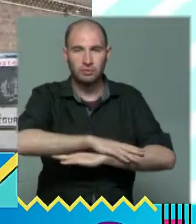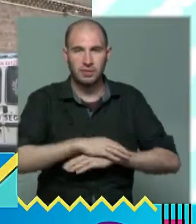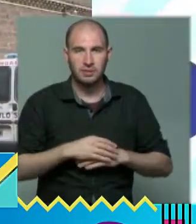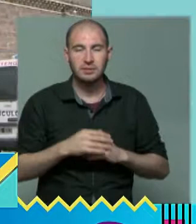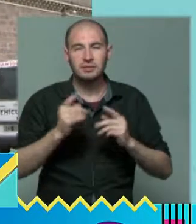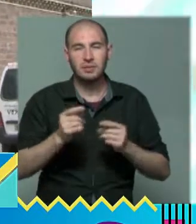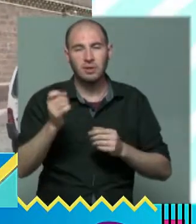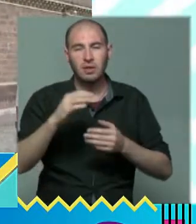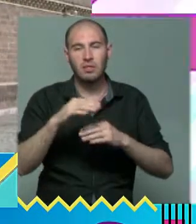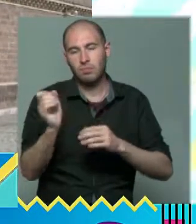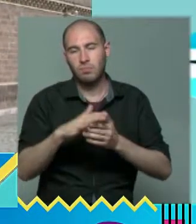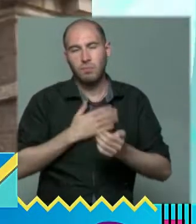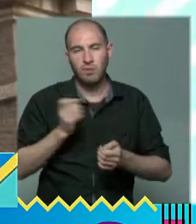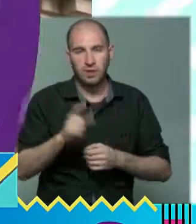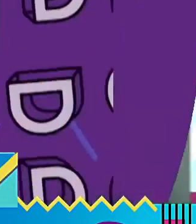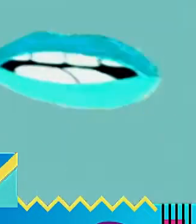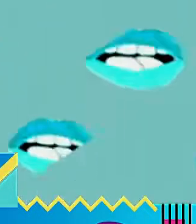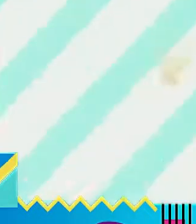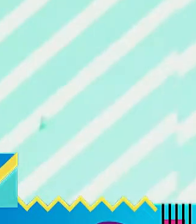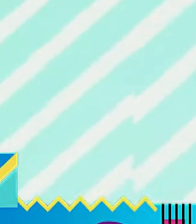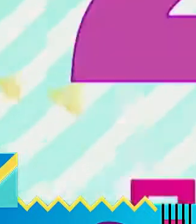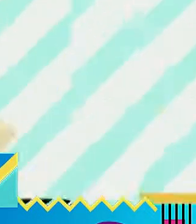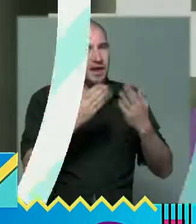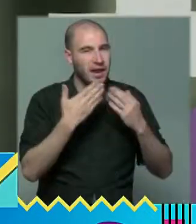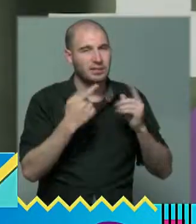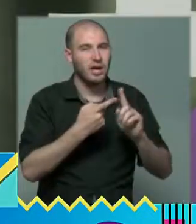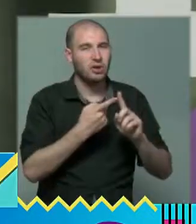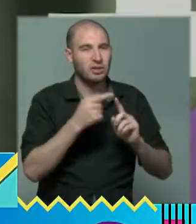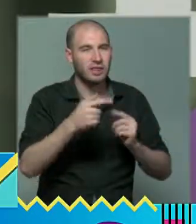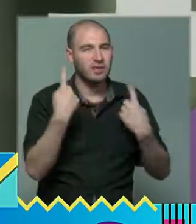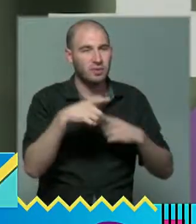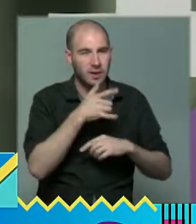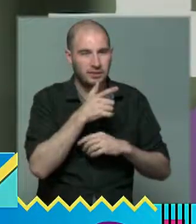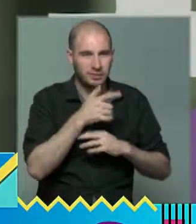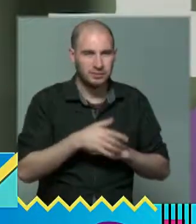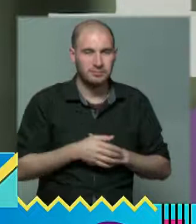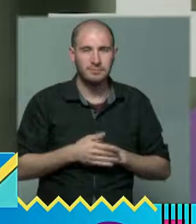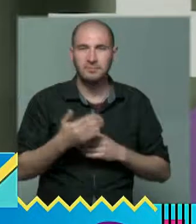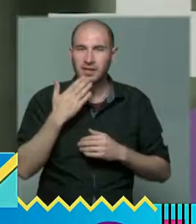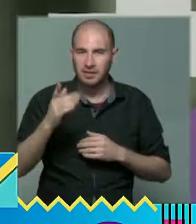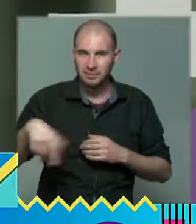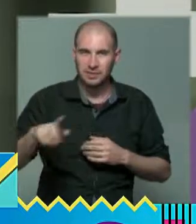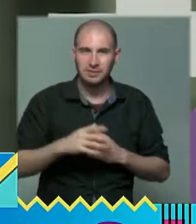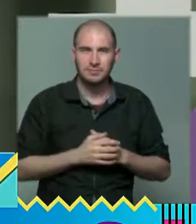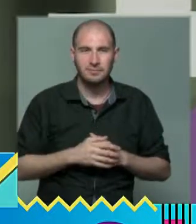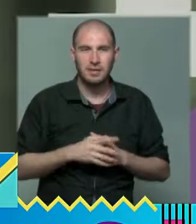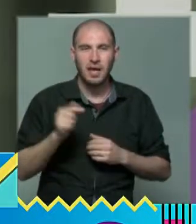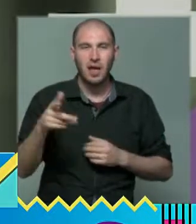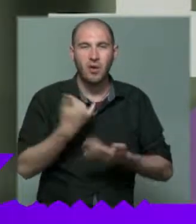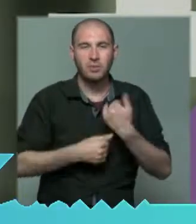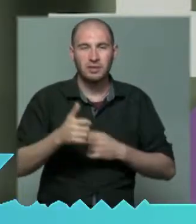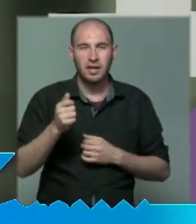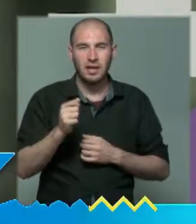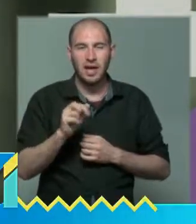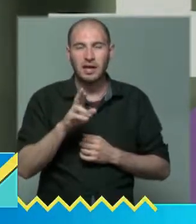de sus condiciones. Bueno, Arturo, agradecerte por este contacto telefónico con Distintos Parecidos. Gracias a ustedes. Bien, ahí pasaba la